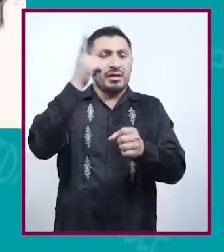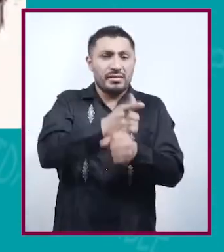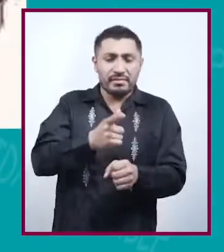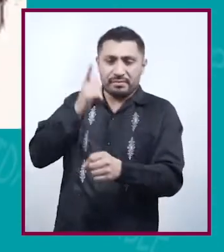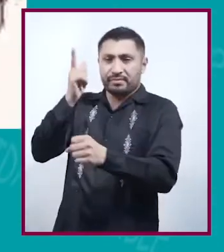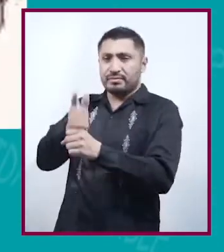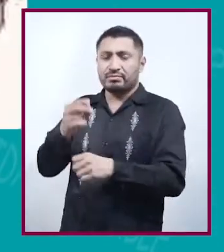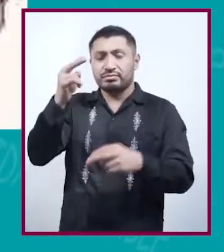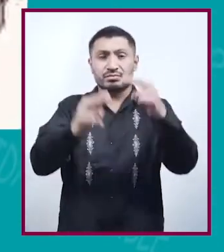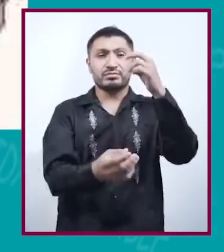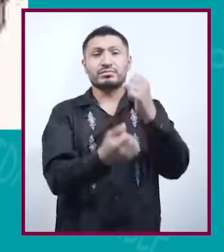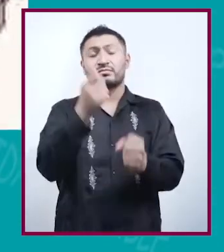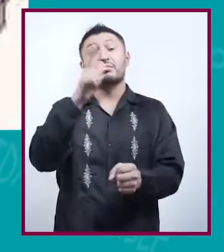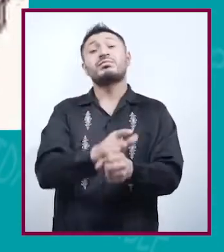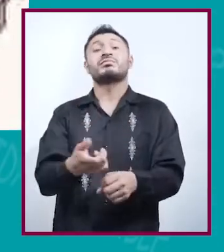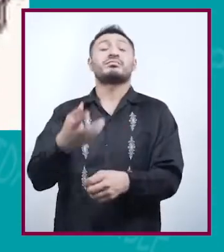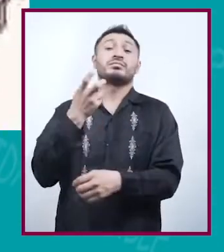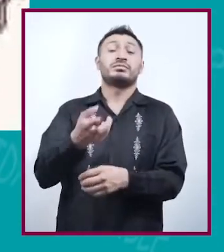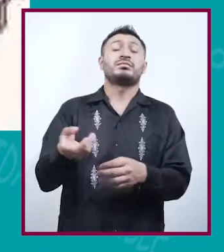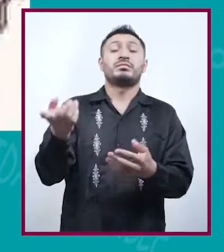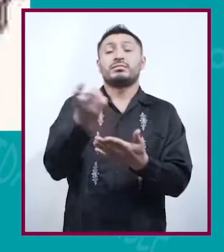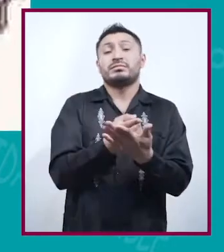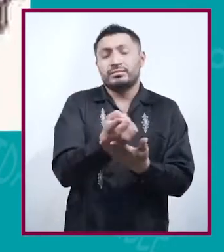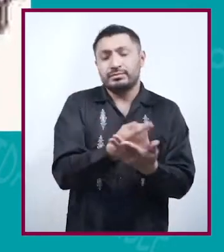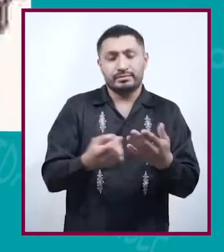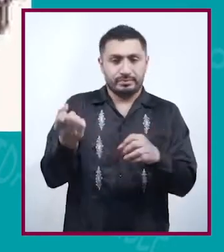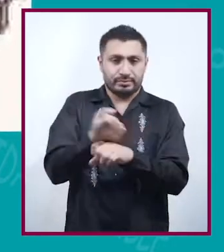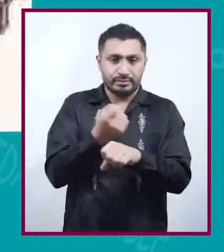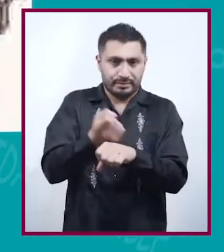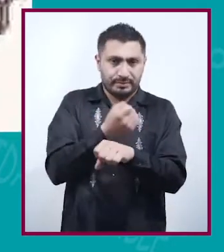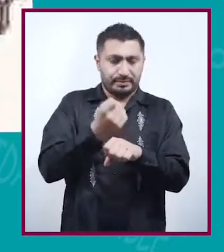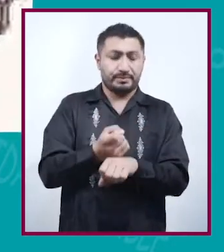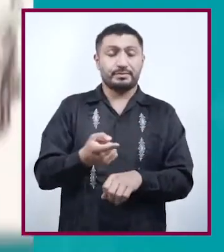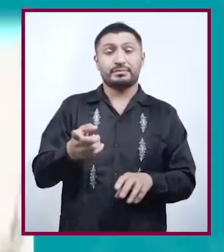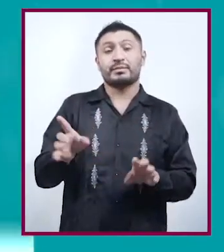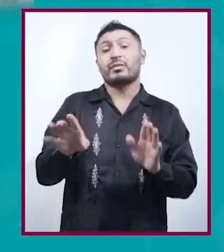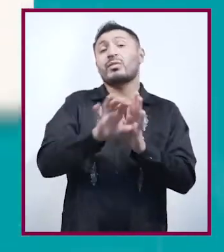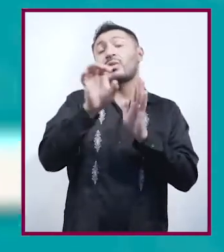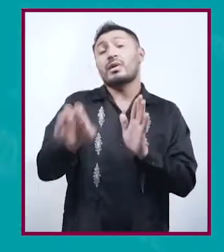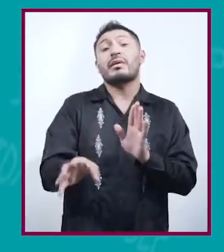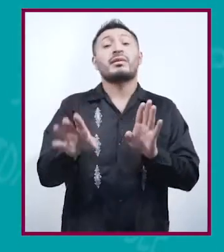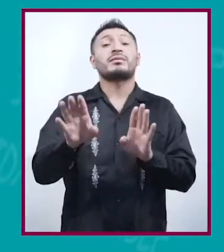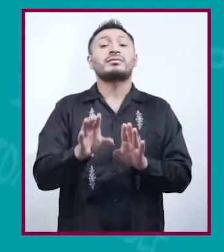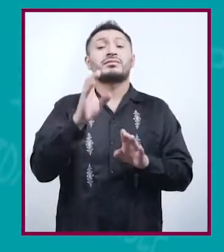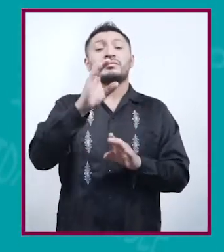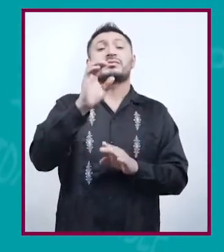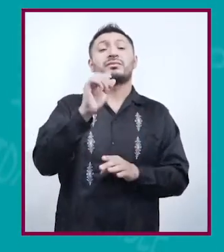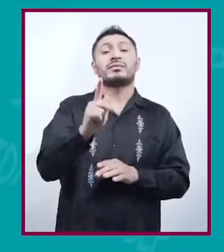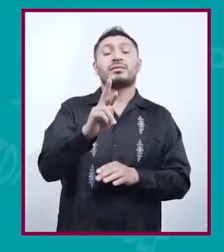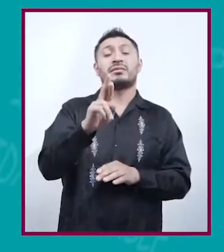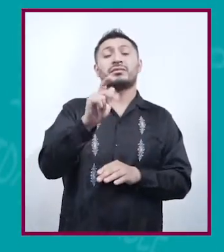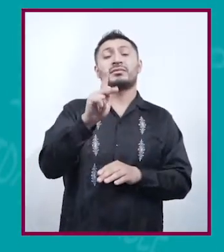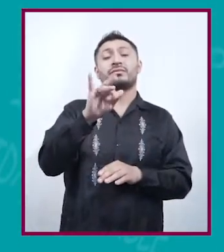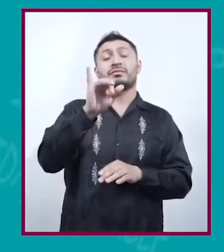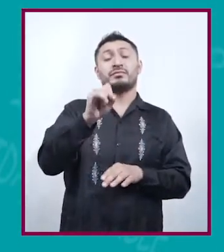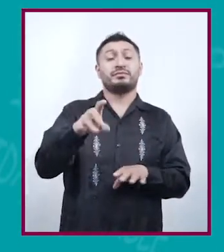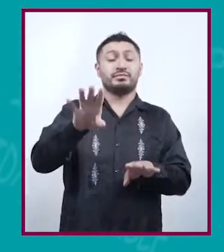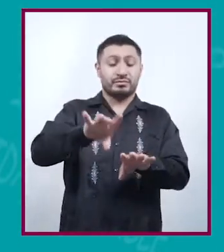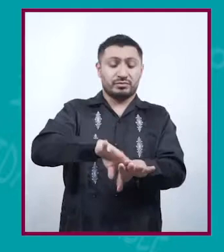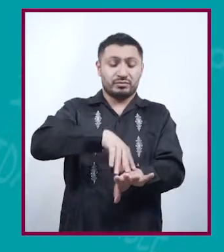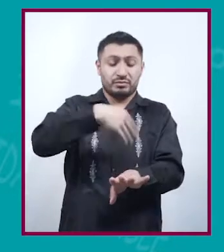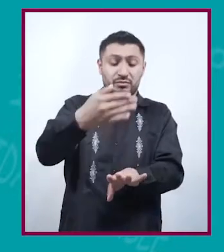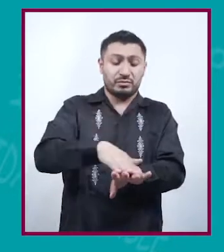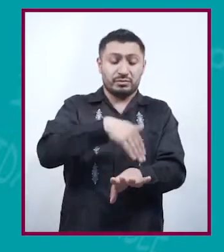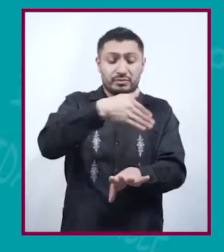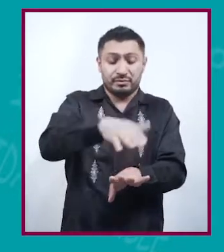Asimismo, distinguieron entre los estratos de la sociedad a partir del diseño del calzado. Un caso notable son los crepis, con la